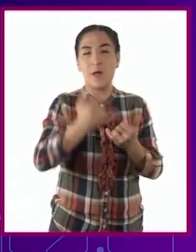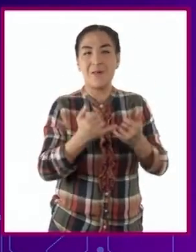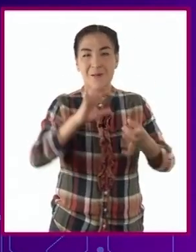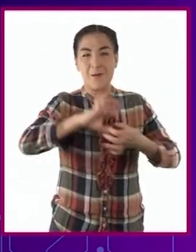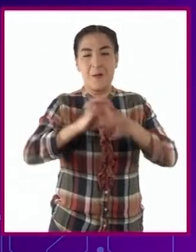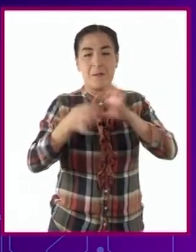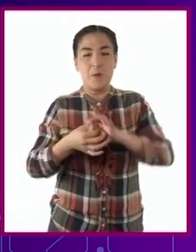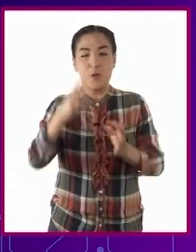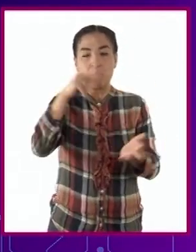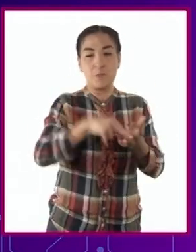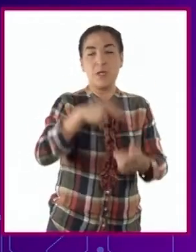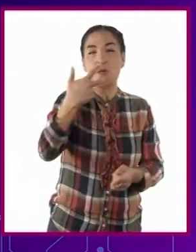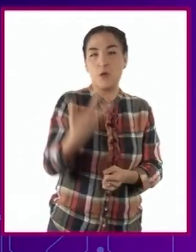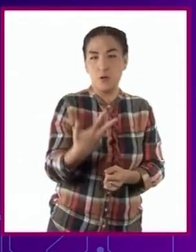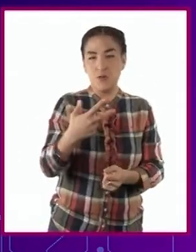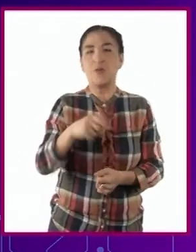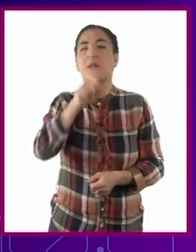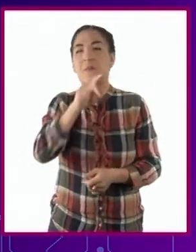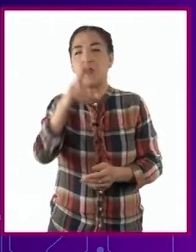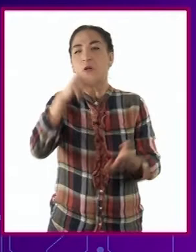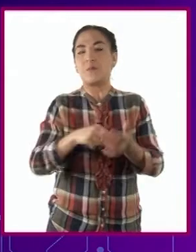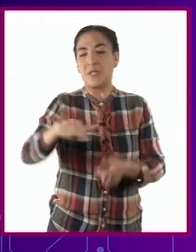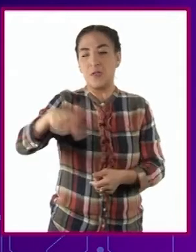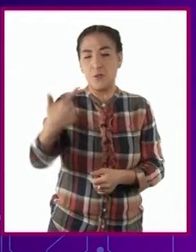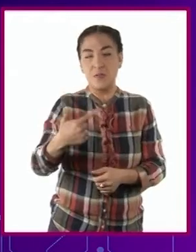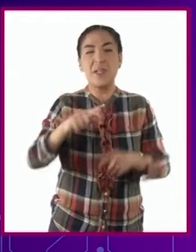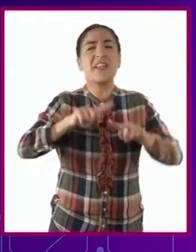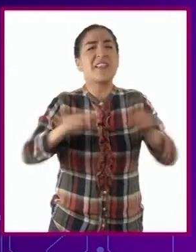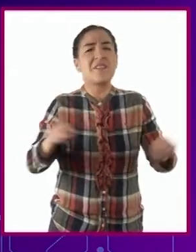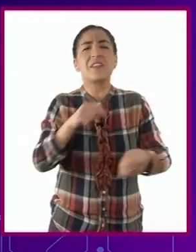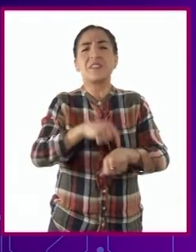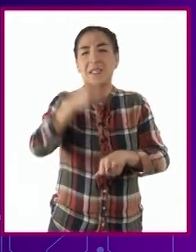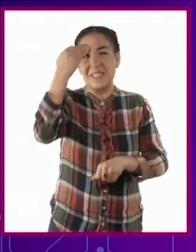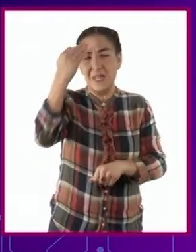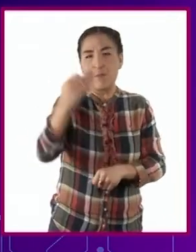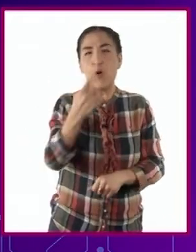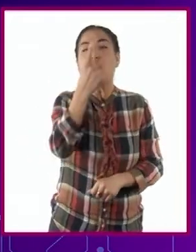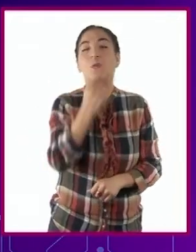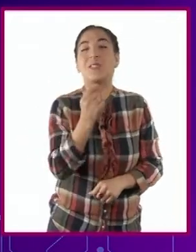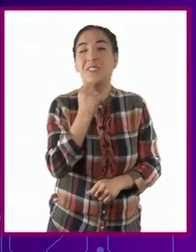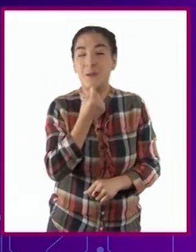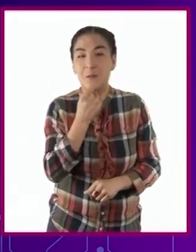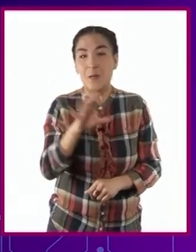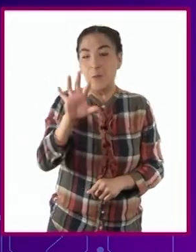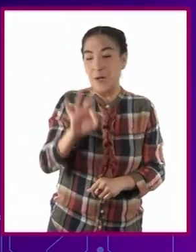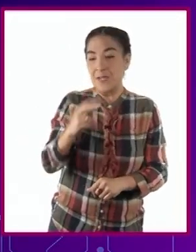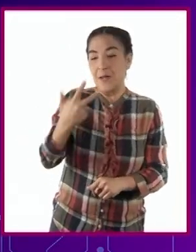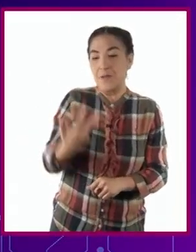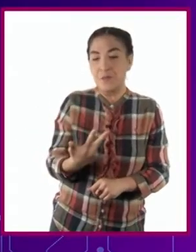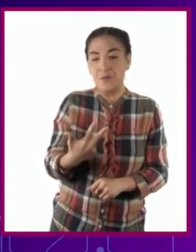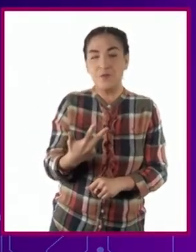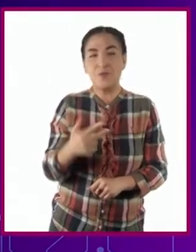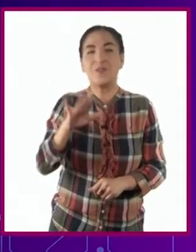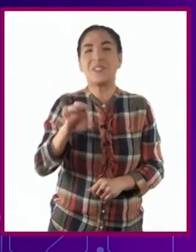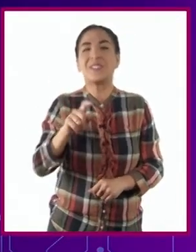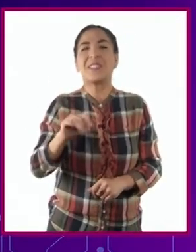2008 y 2012, con una diferencia de 1 segundo y 48 centésimas de